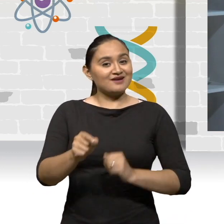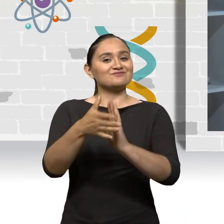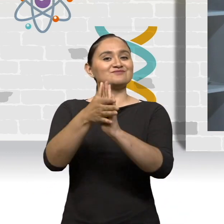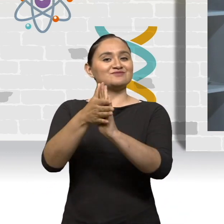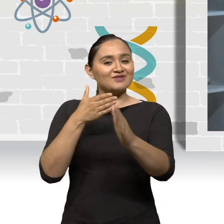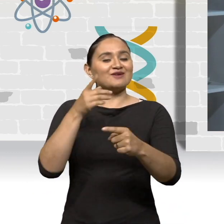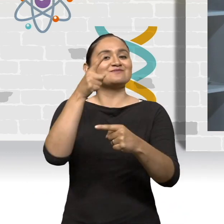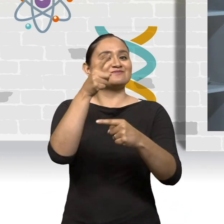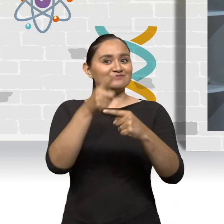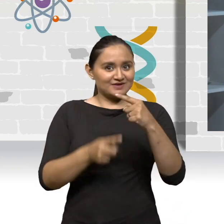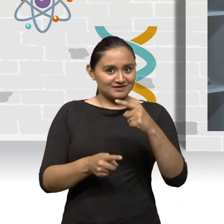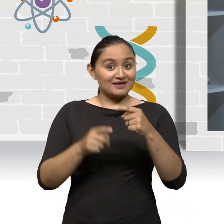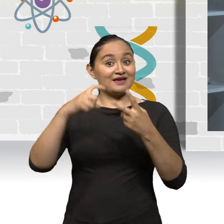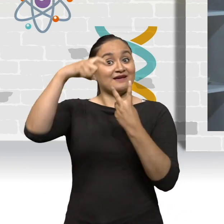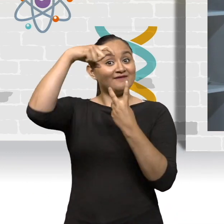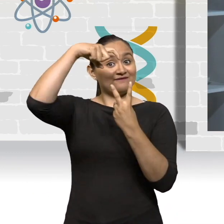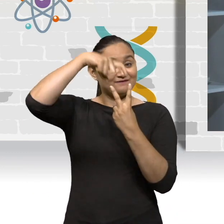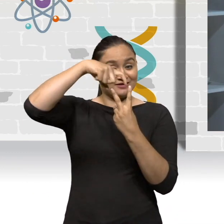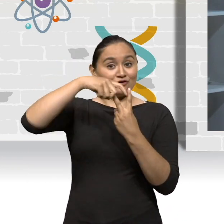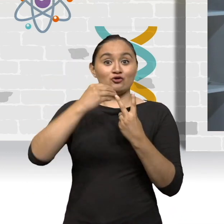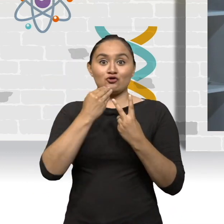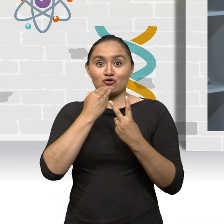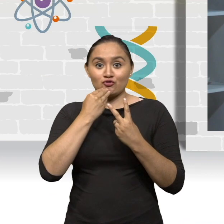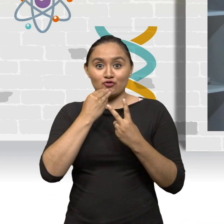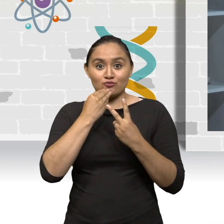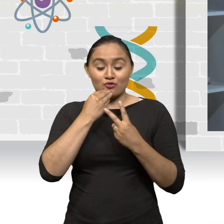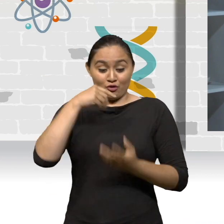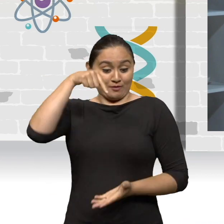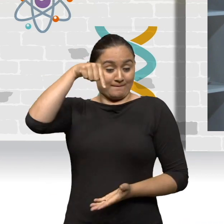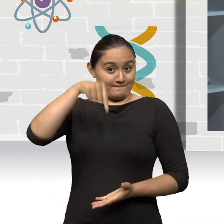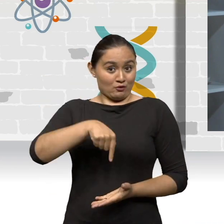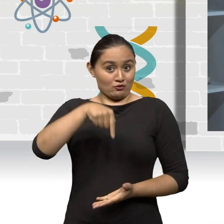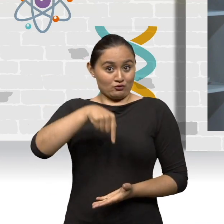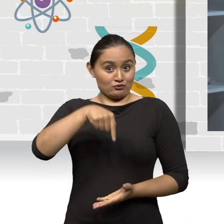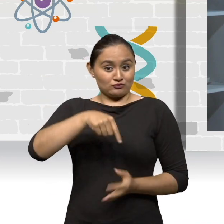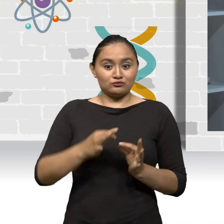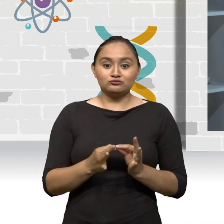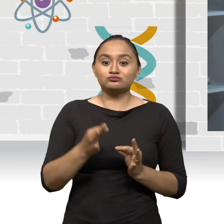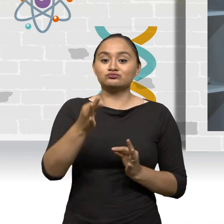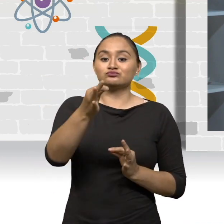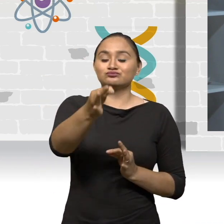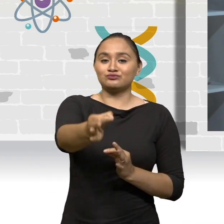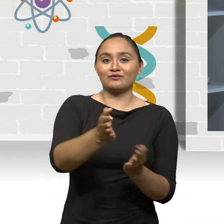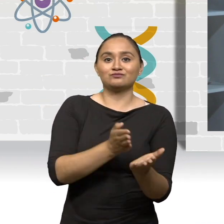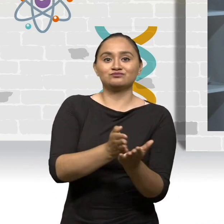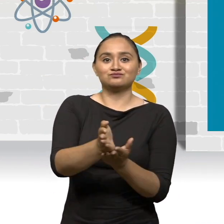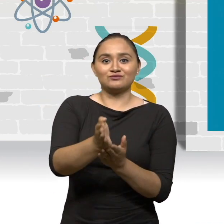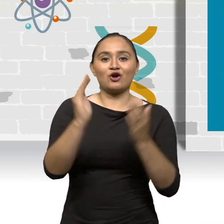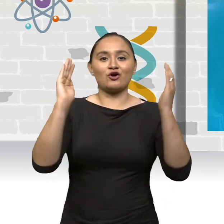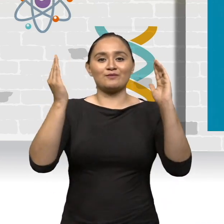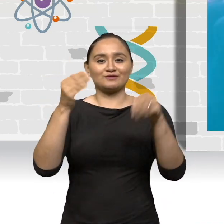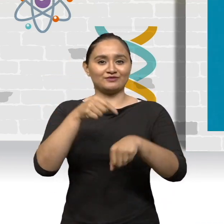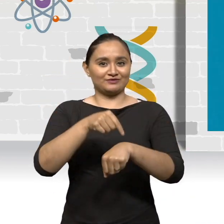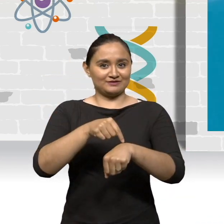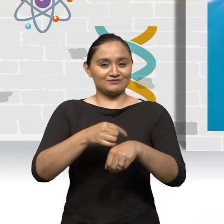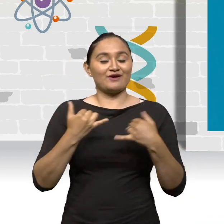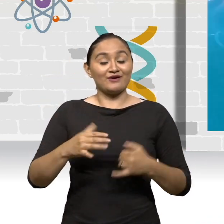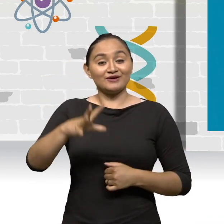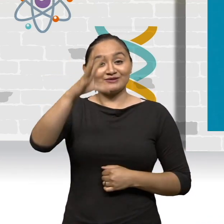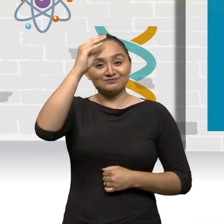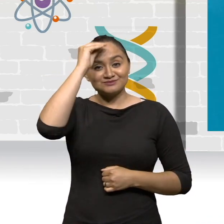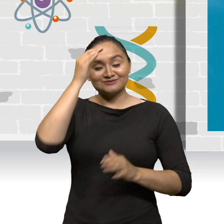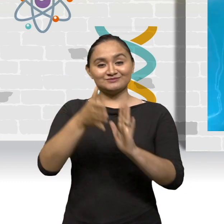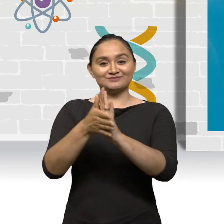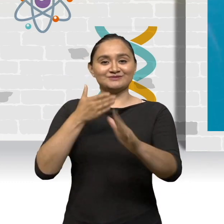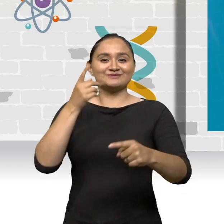magnitud vectorial que relaciona la variación de posición, es decir, el desplazamiento, con el tiempo que tarda en darse. Y hoy hablaremos sobre